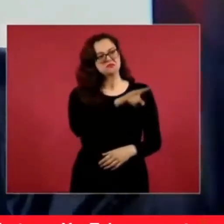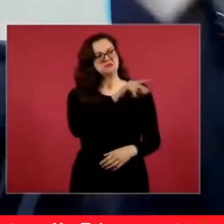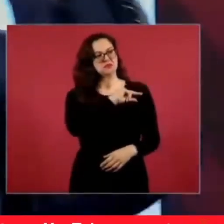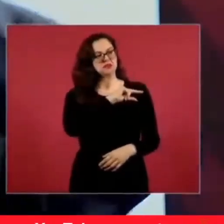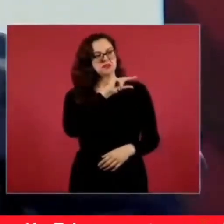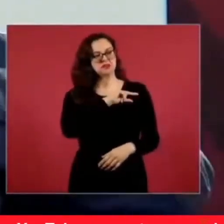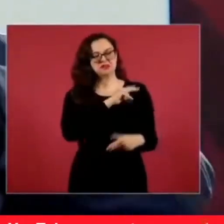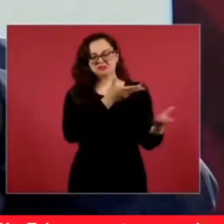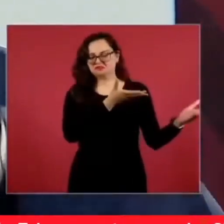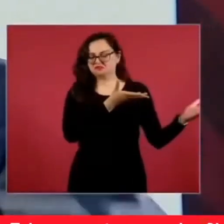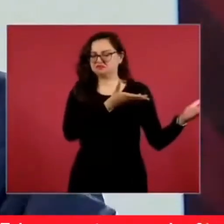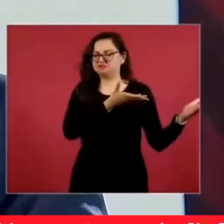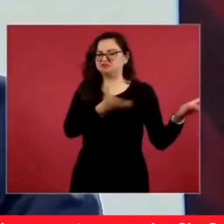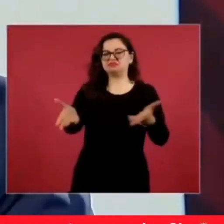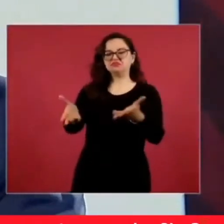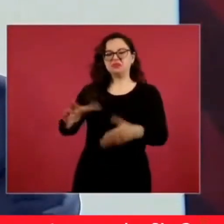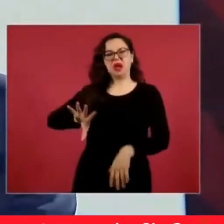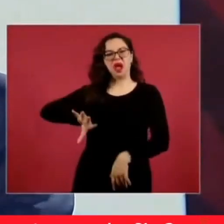y